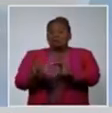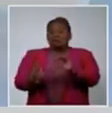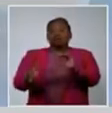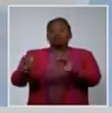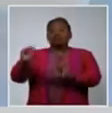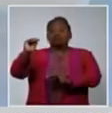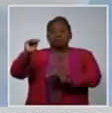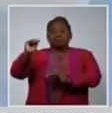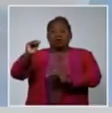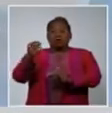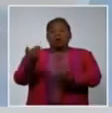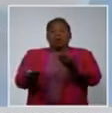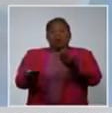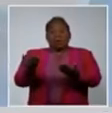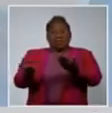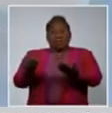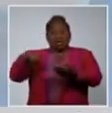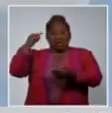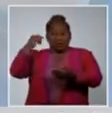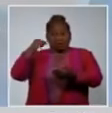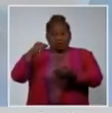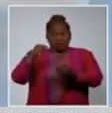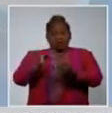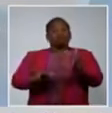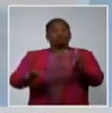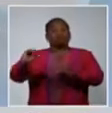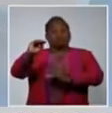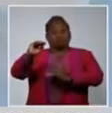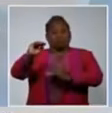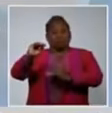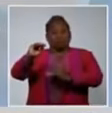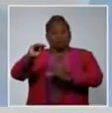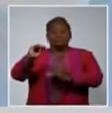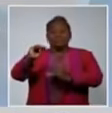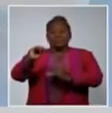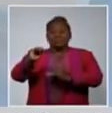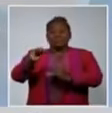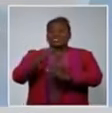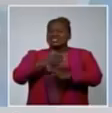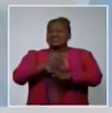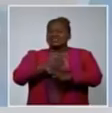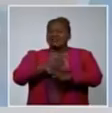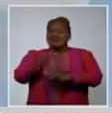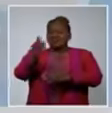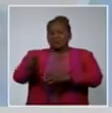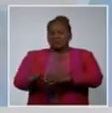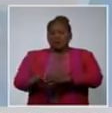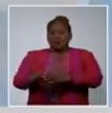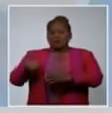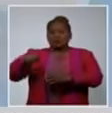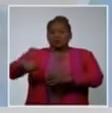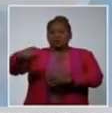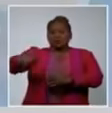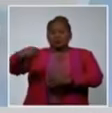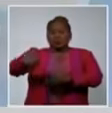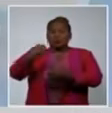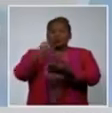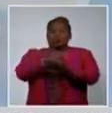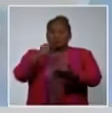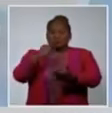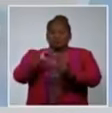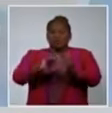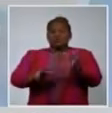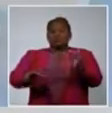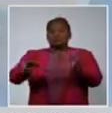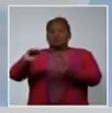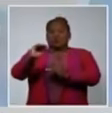lo cual es expresión de que el número de casos que se diagnostican diariamente es superior a un